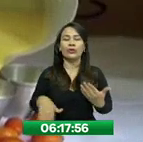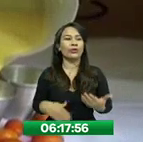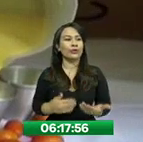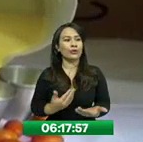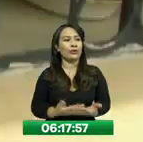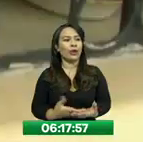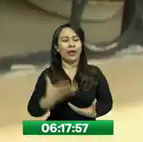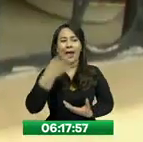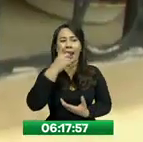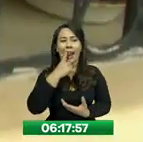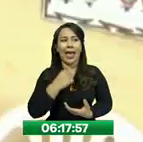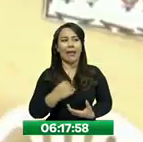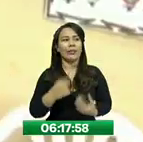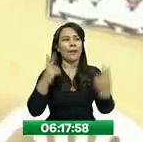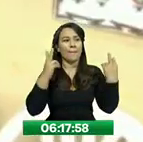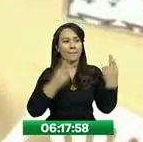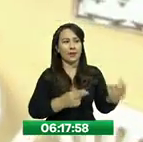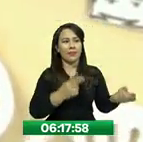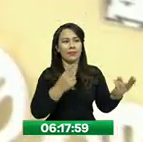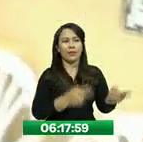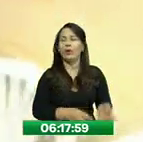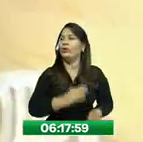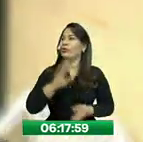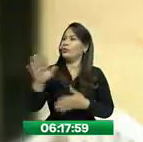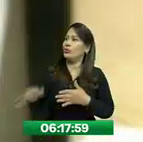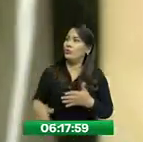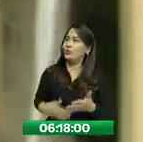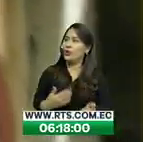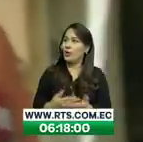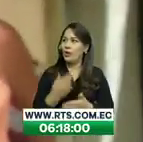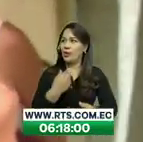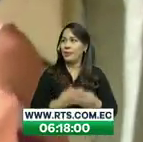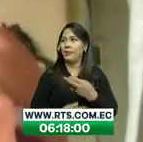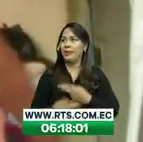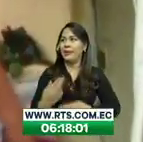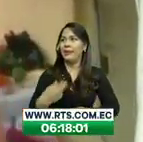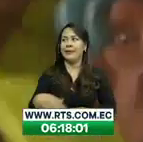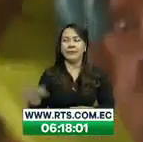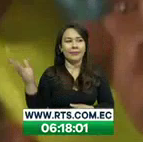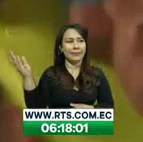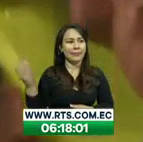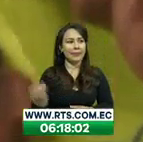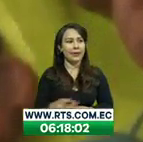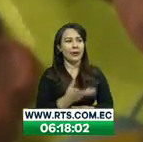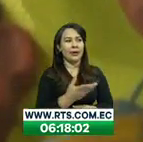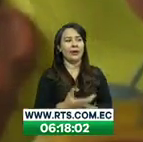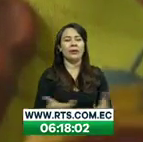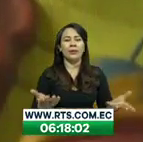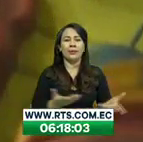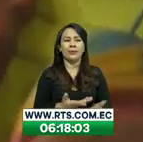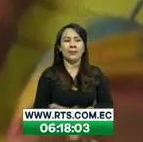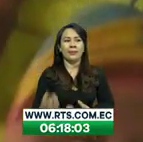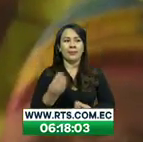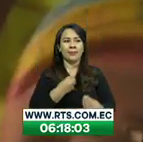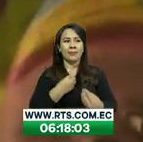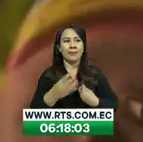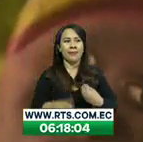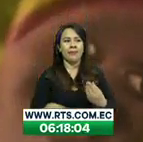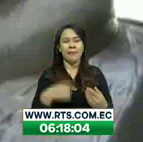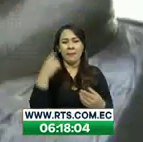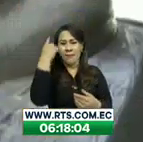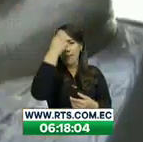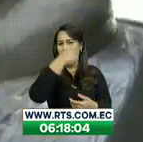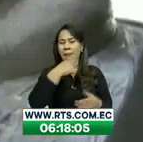los helados y el mismo ovo que se hace el despendio a diferentes lugares. Las artesanías hechas en cerámica se